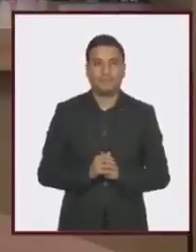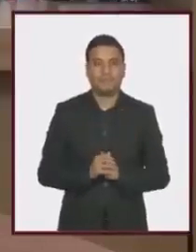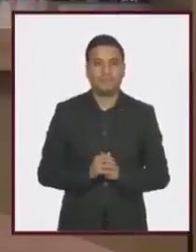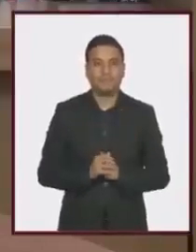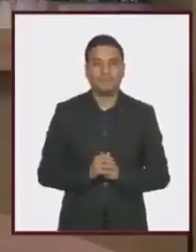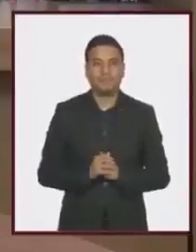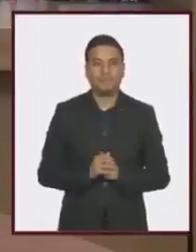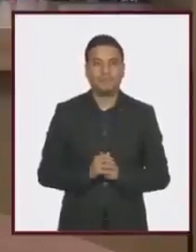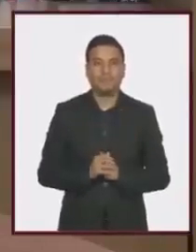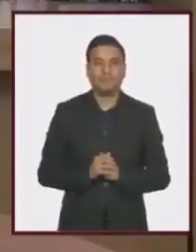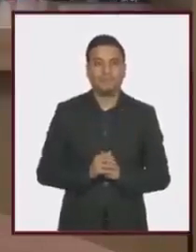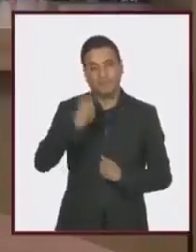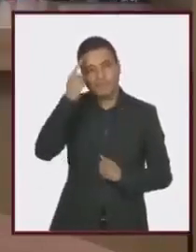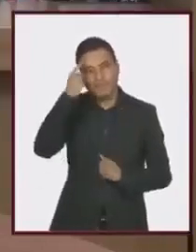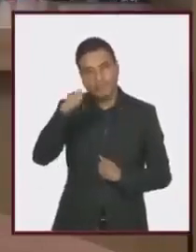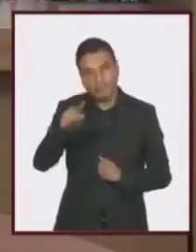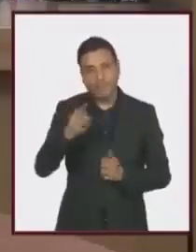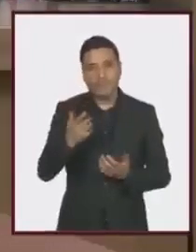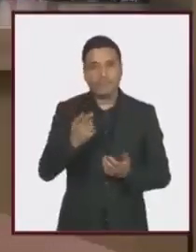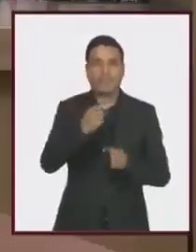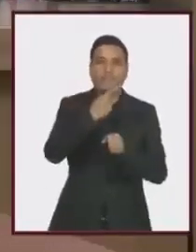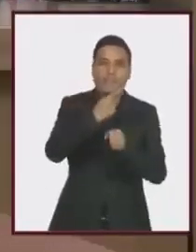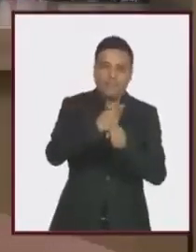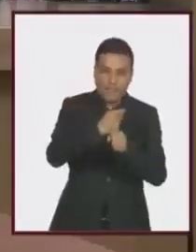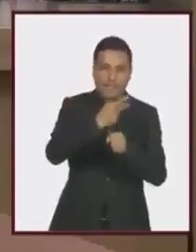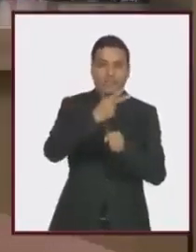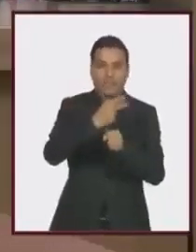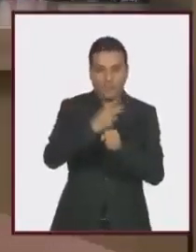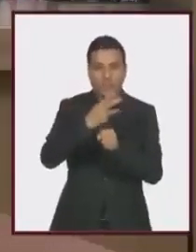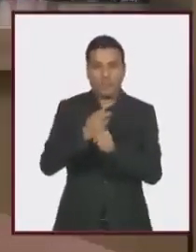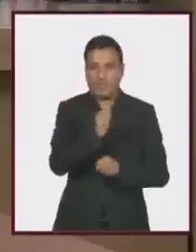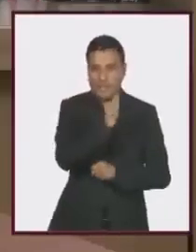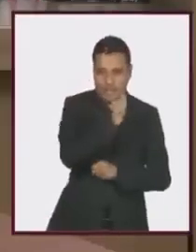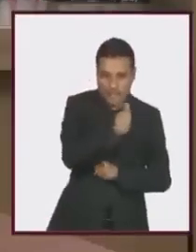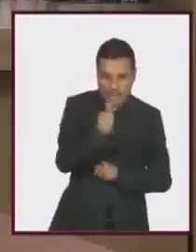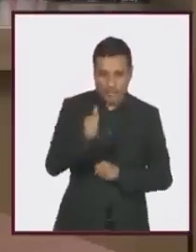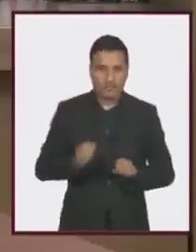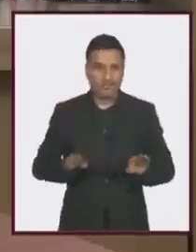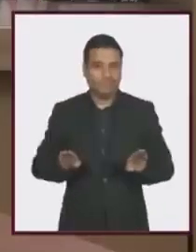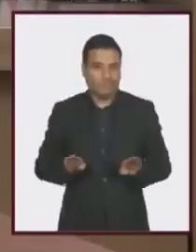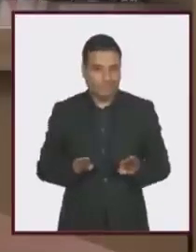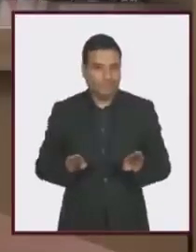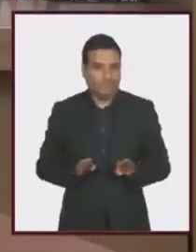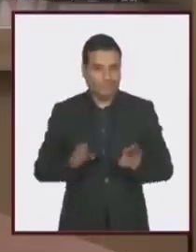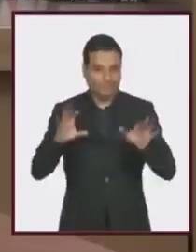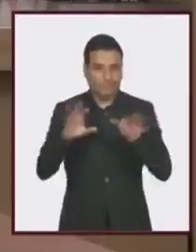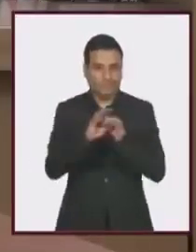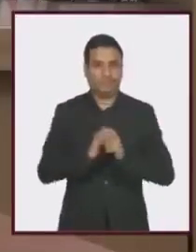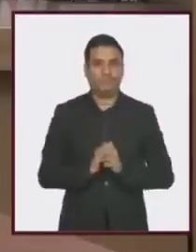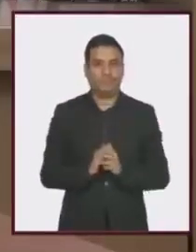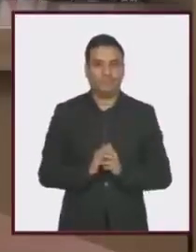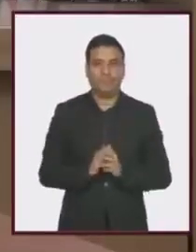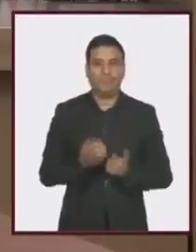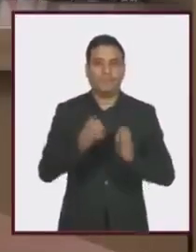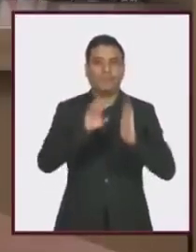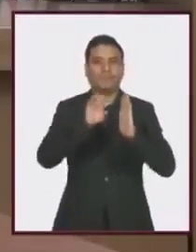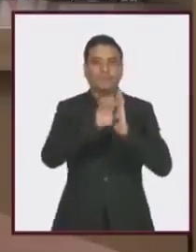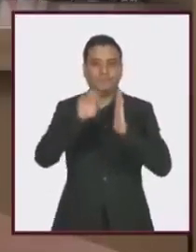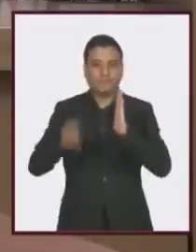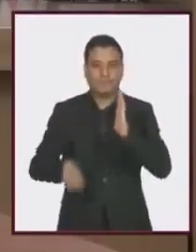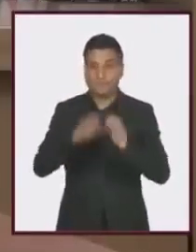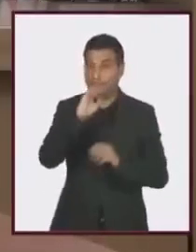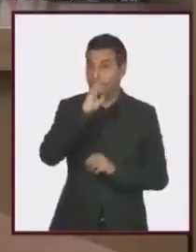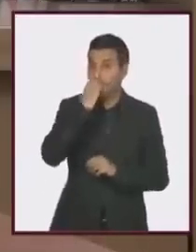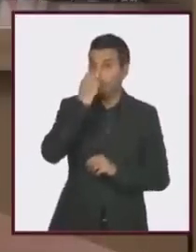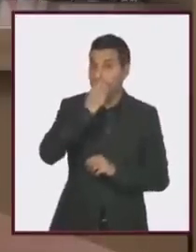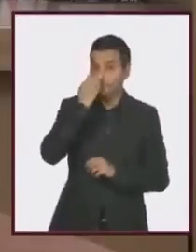cada grado de manera específica. Porque también los alumnos en una escuela secundaria o en una escuela